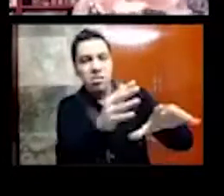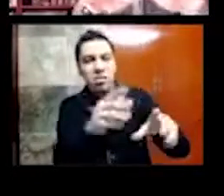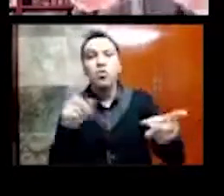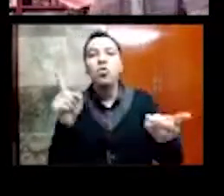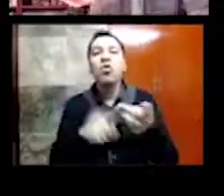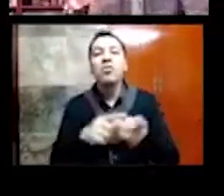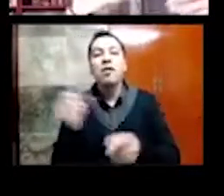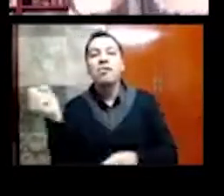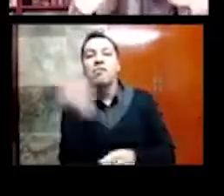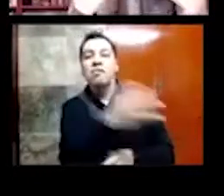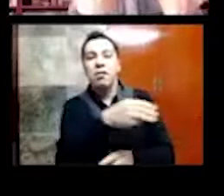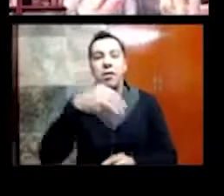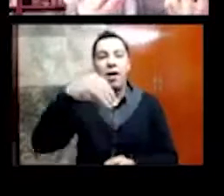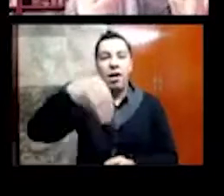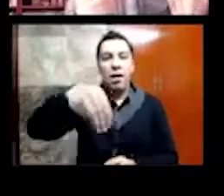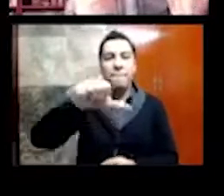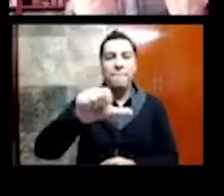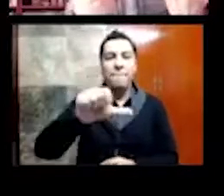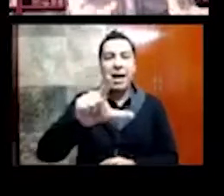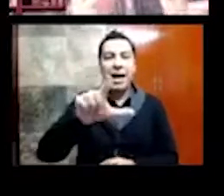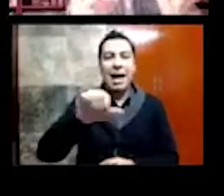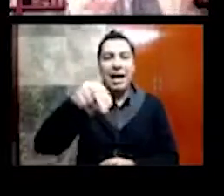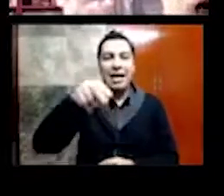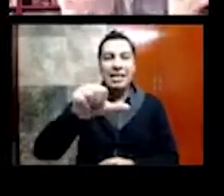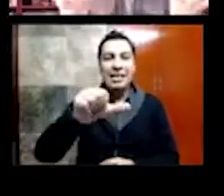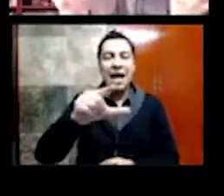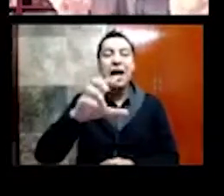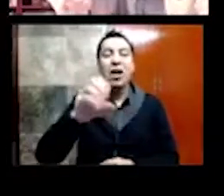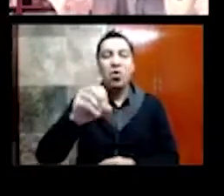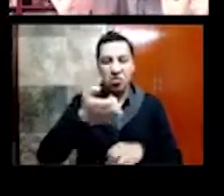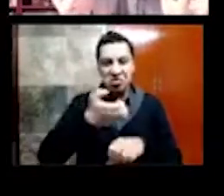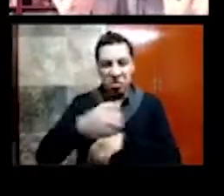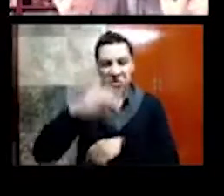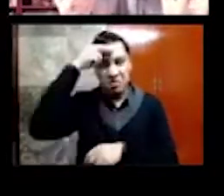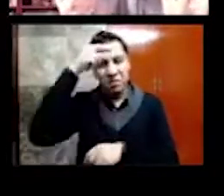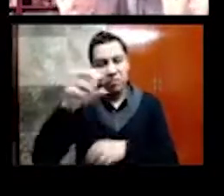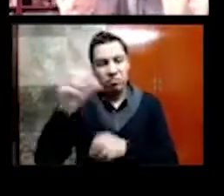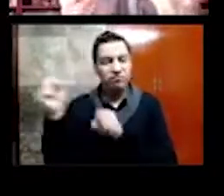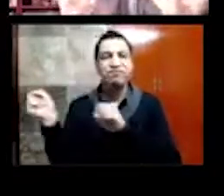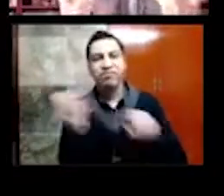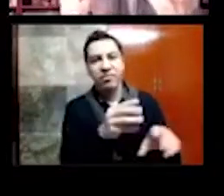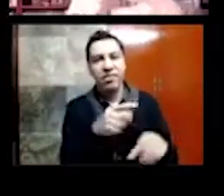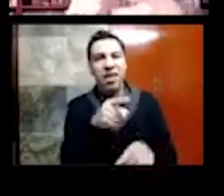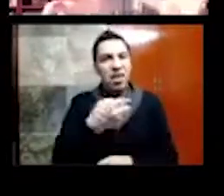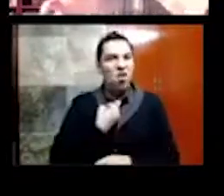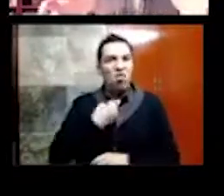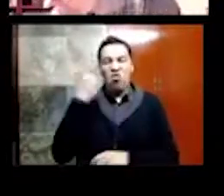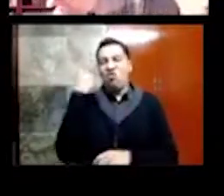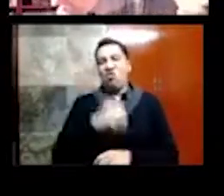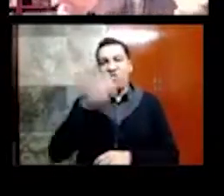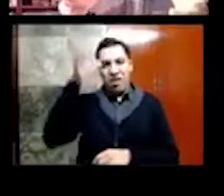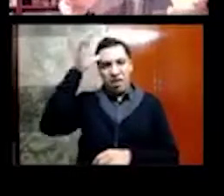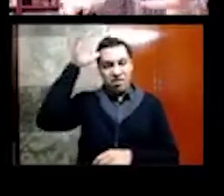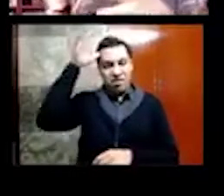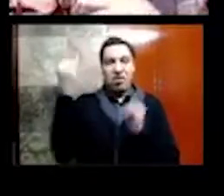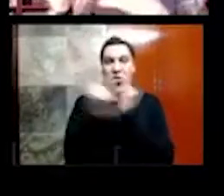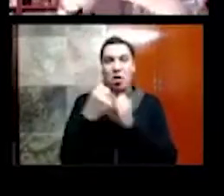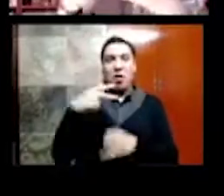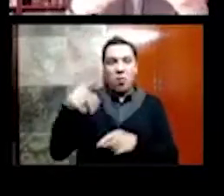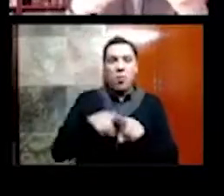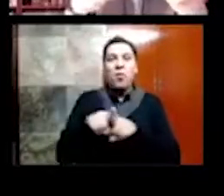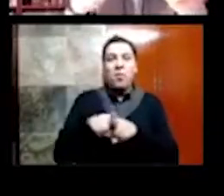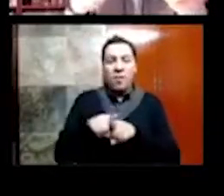habiéndose librado de ella. Pero ella odia a los aztecas por tal motivo, y a su hermano. Tiene un